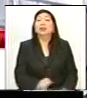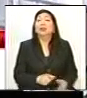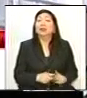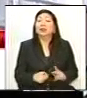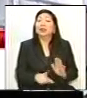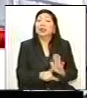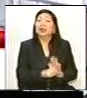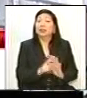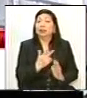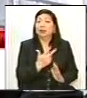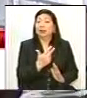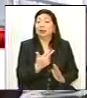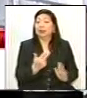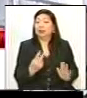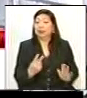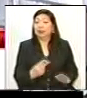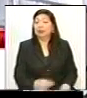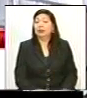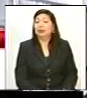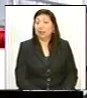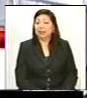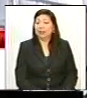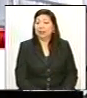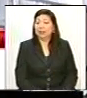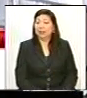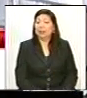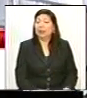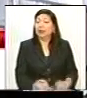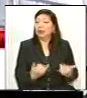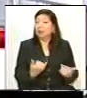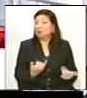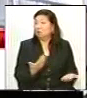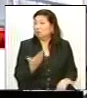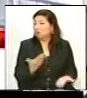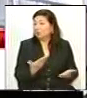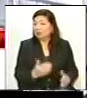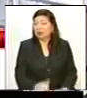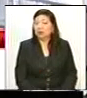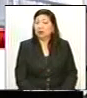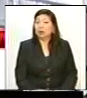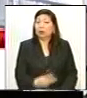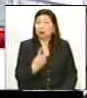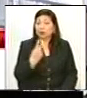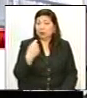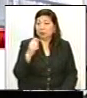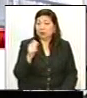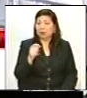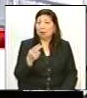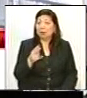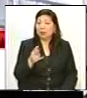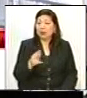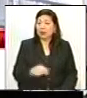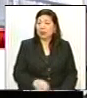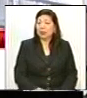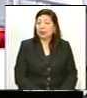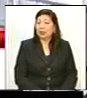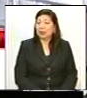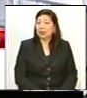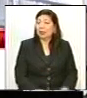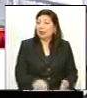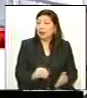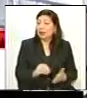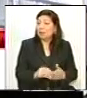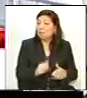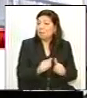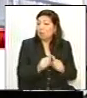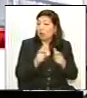ley 3737, ¿no? Es aproximadamente el 2% del valor de la obra. O sea, la aplicación del